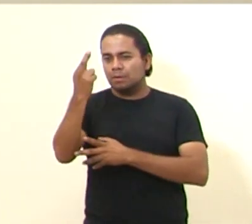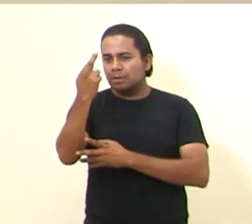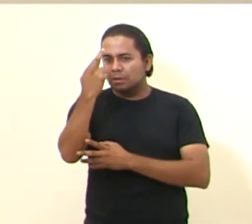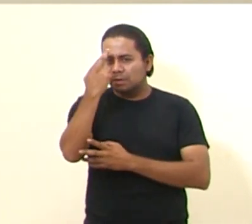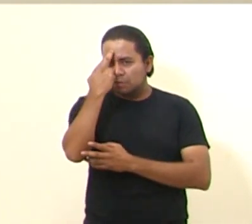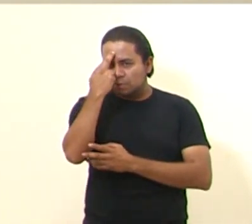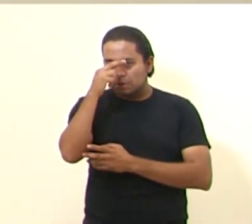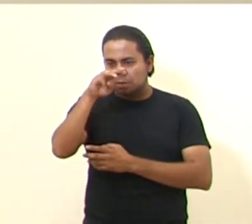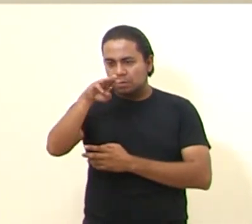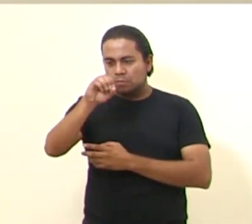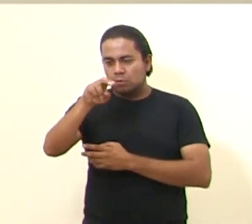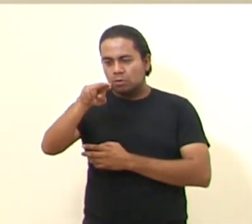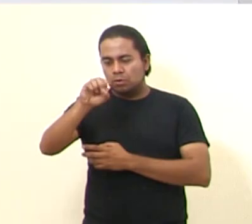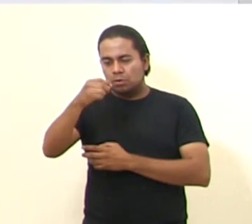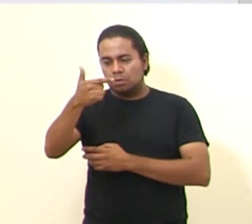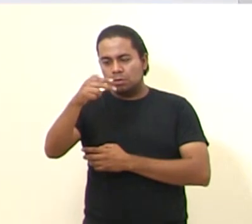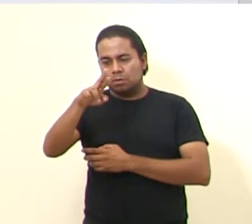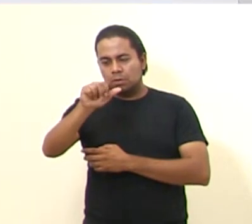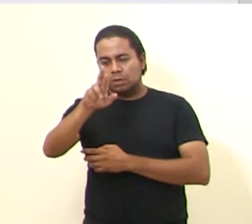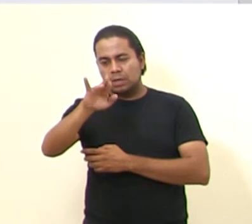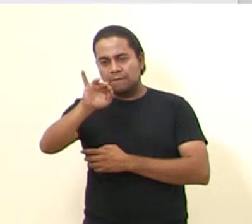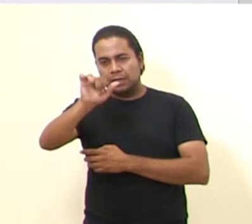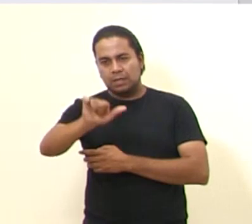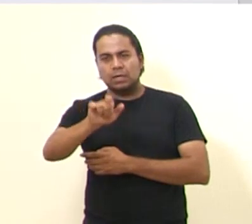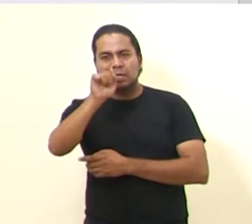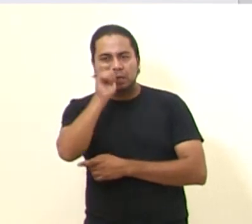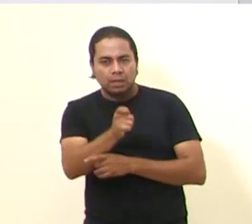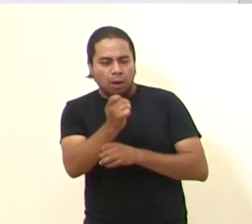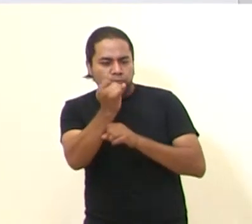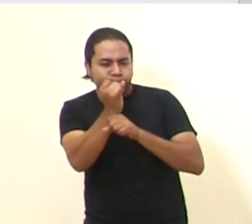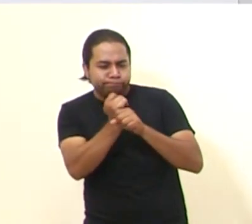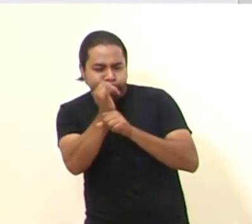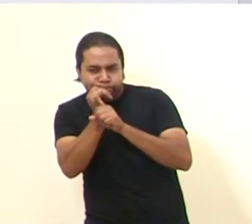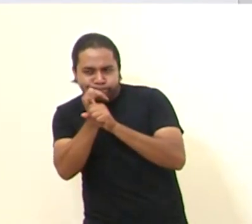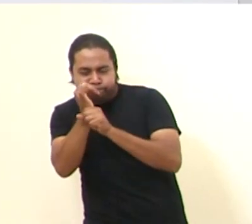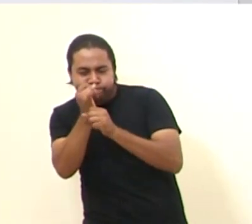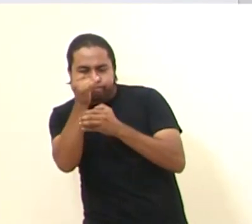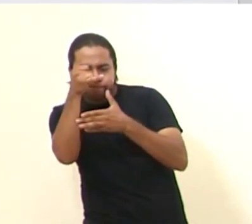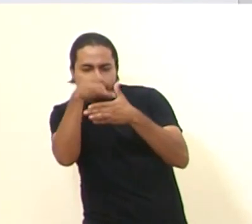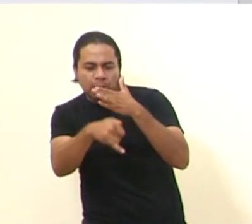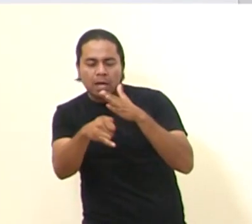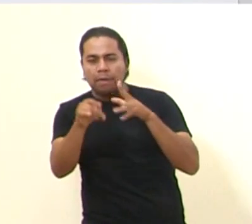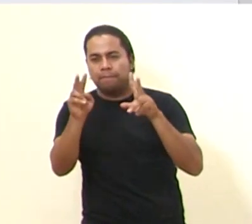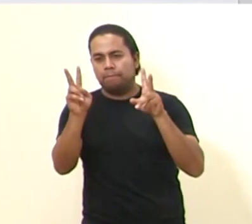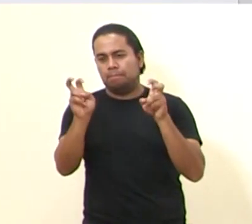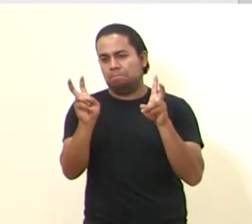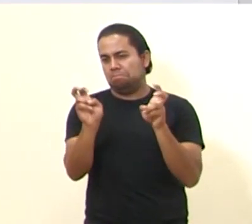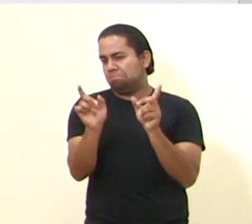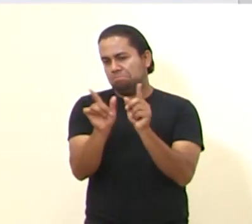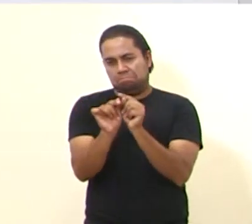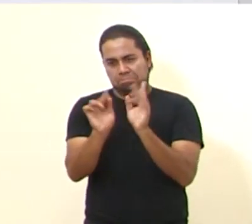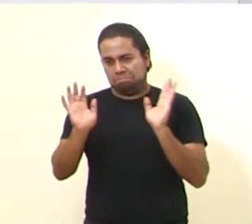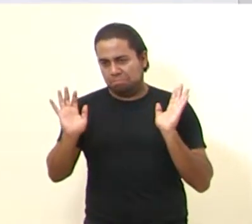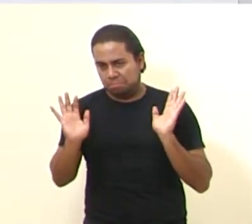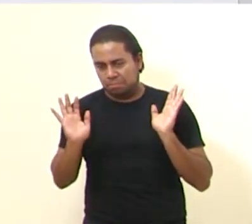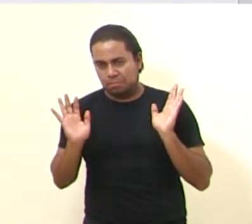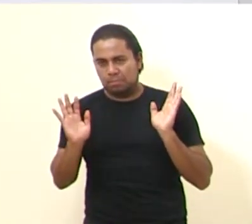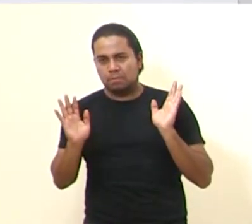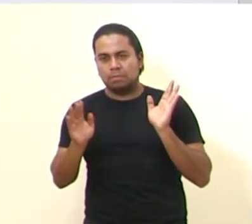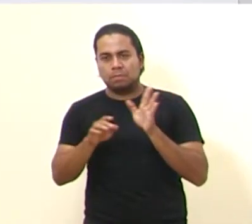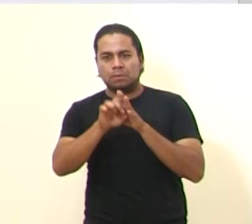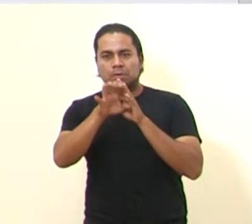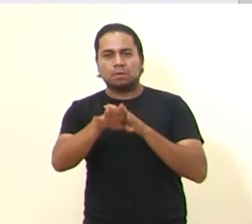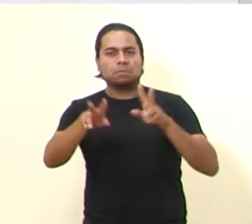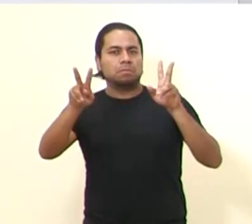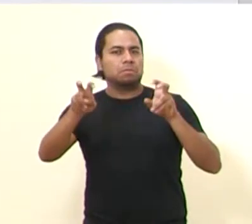una monografía es el estudio a profundidad de un tema, que puede ser